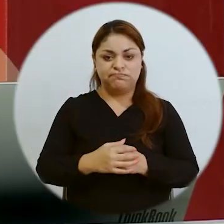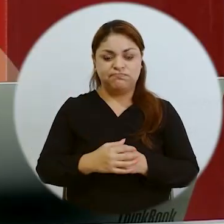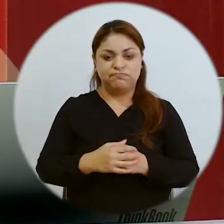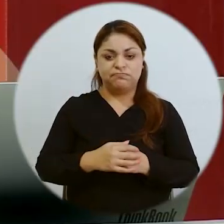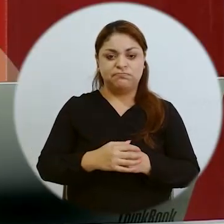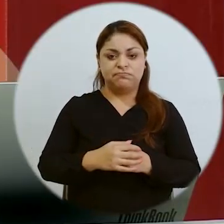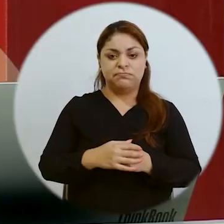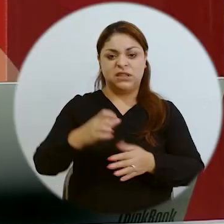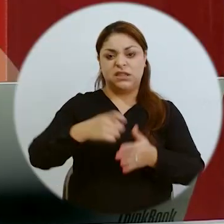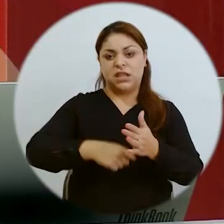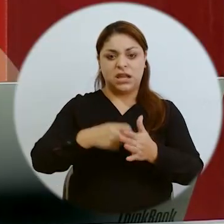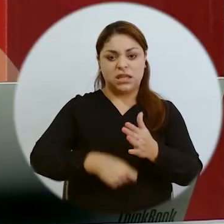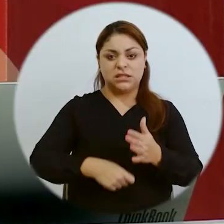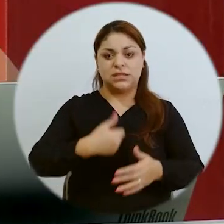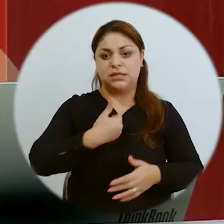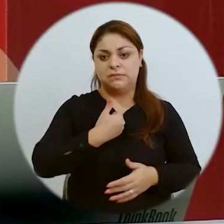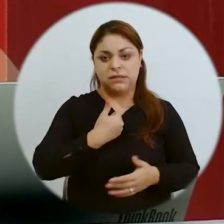del consumidor,